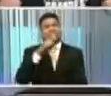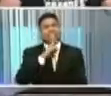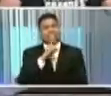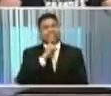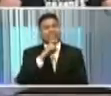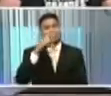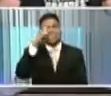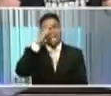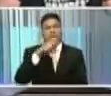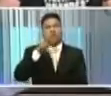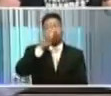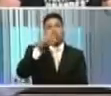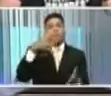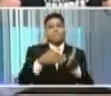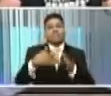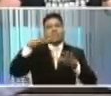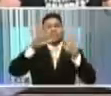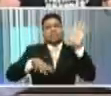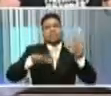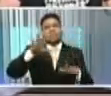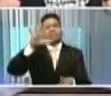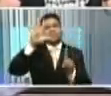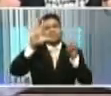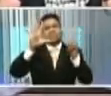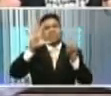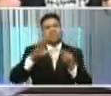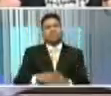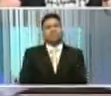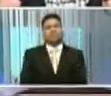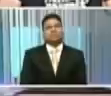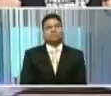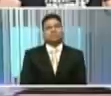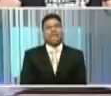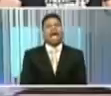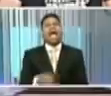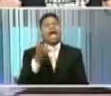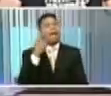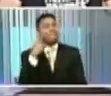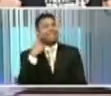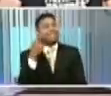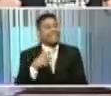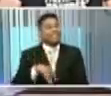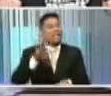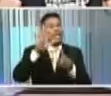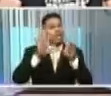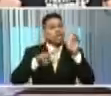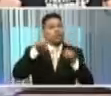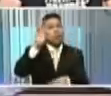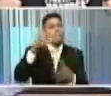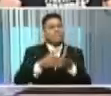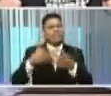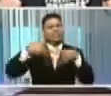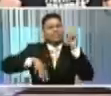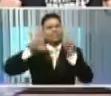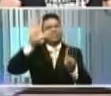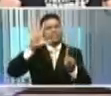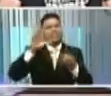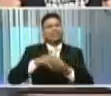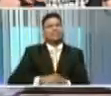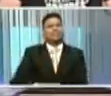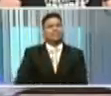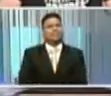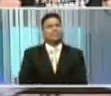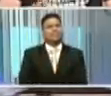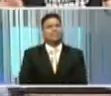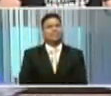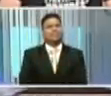ya el petróleo 16, gracias, viste, están moscas. De este año 2016.